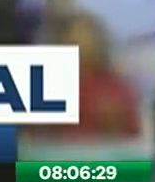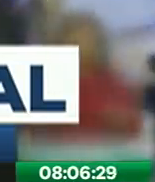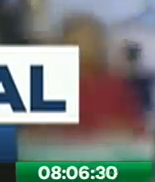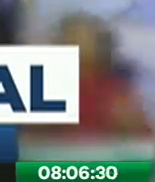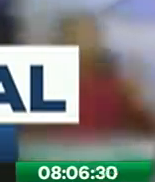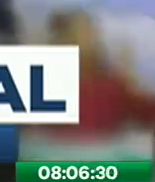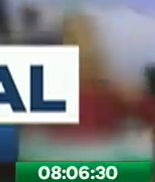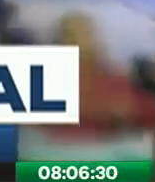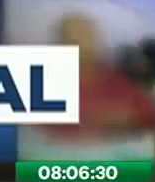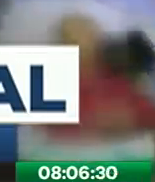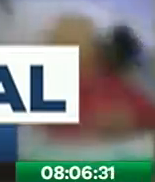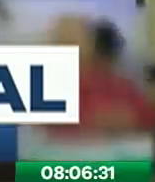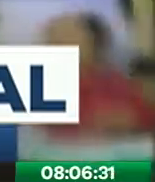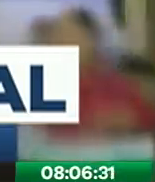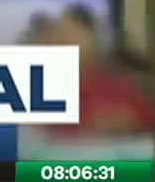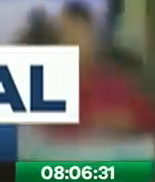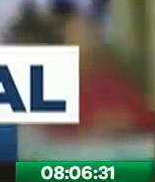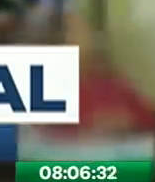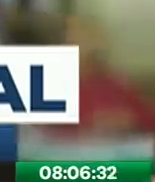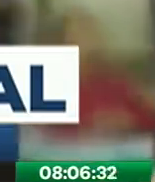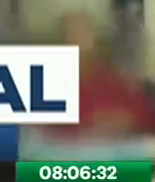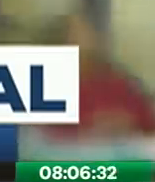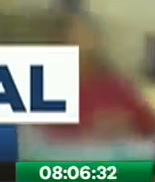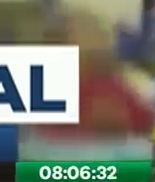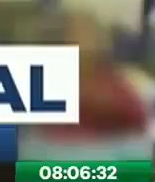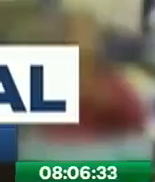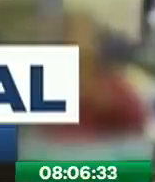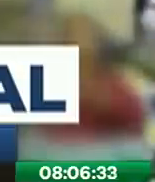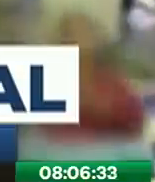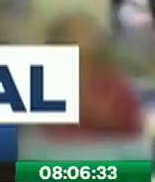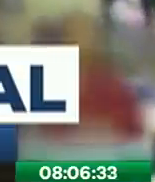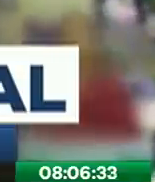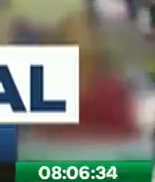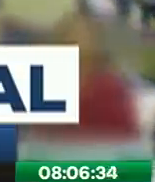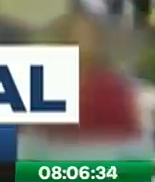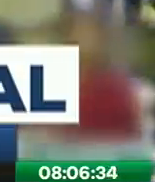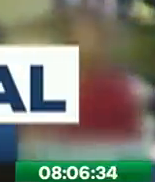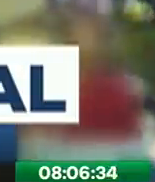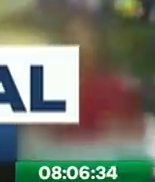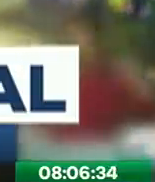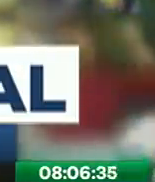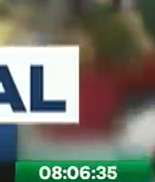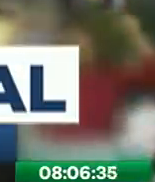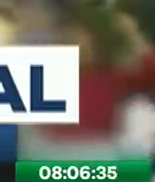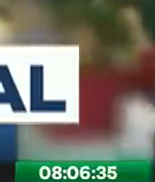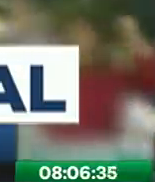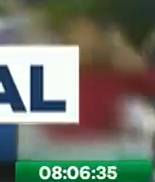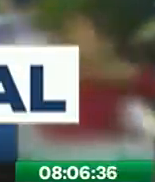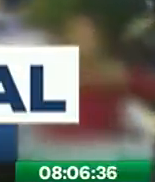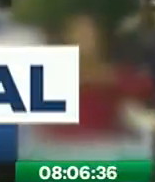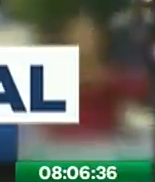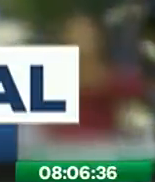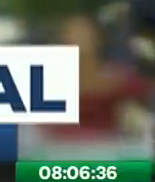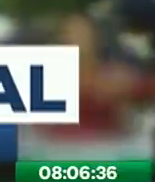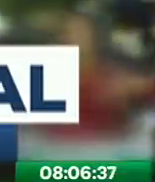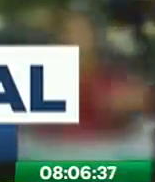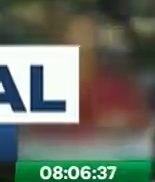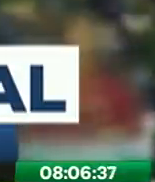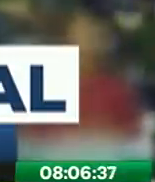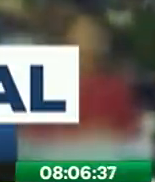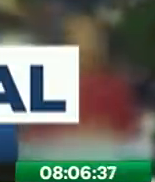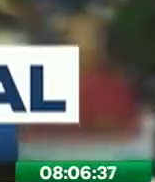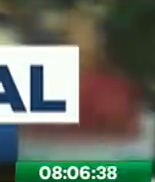una década debió quedarse en Guayaquil. Emelec empató, o sea, tiene que quedar en Guayaquil, Emelec, tú respondes. Emelec empató con Liga de